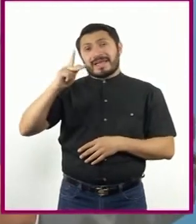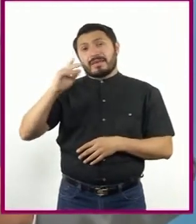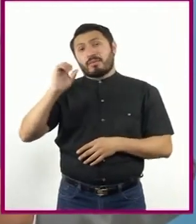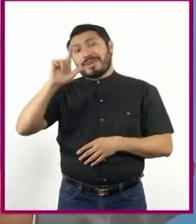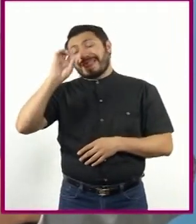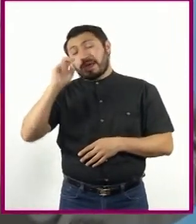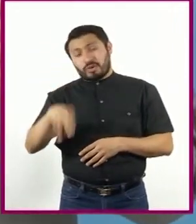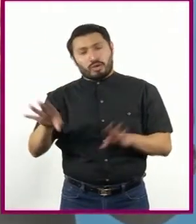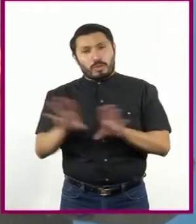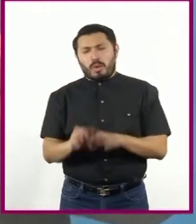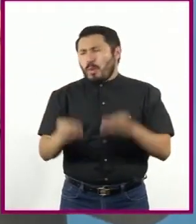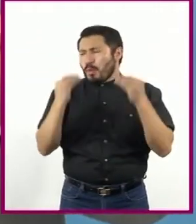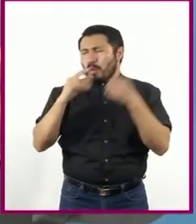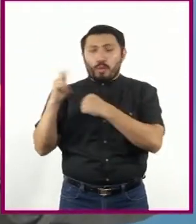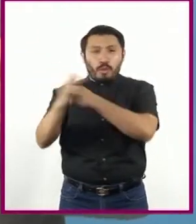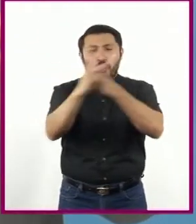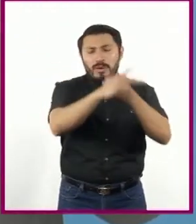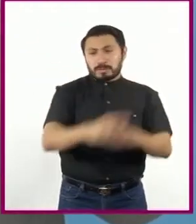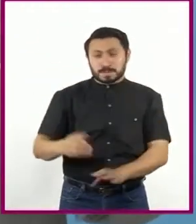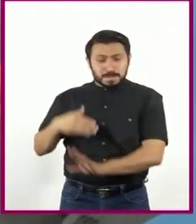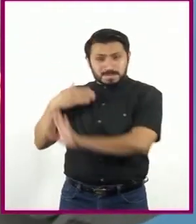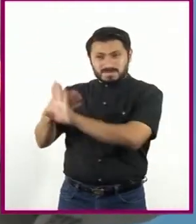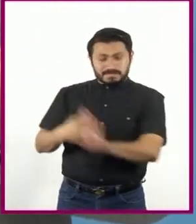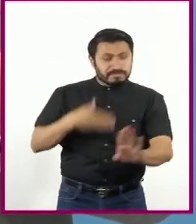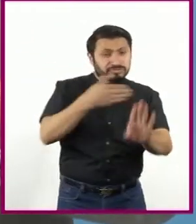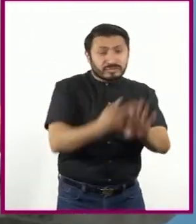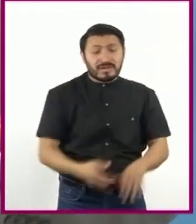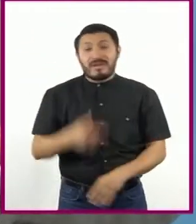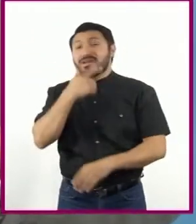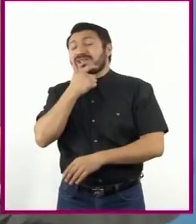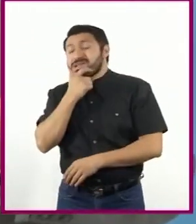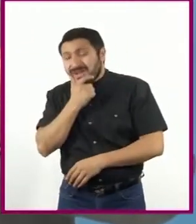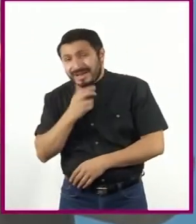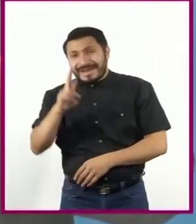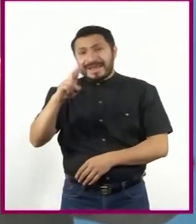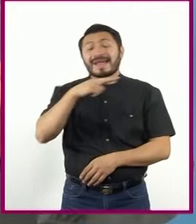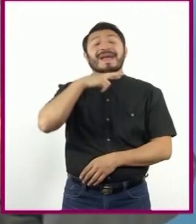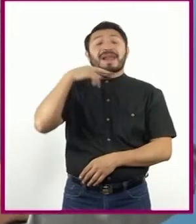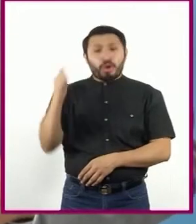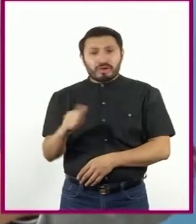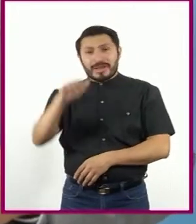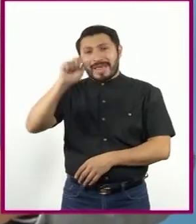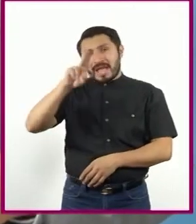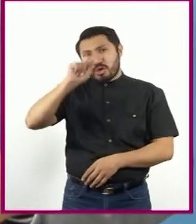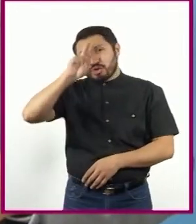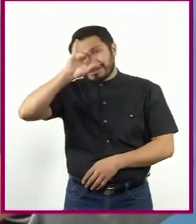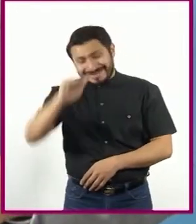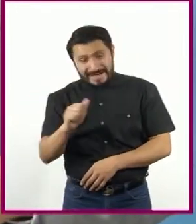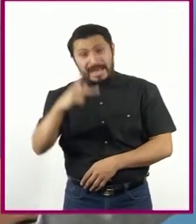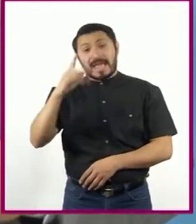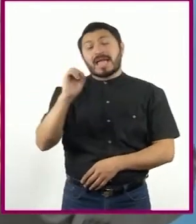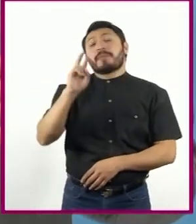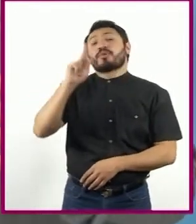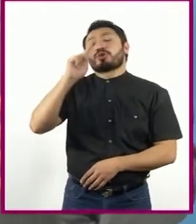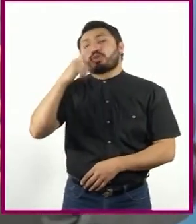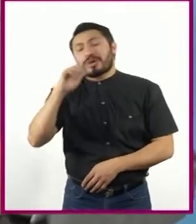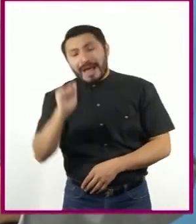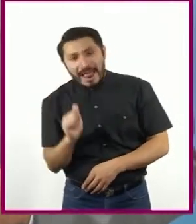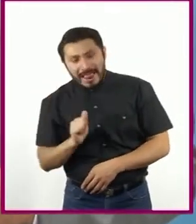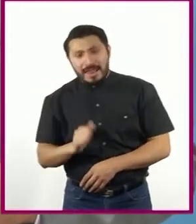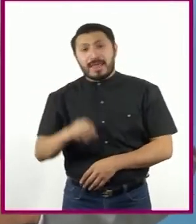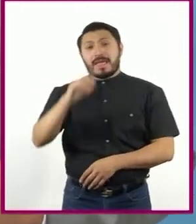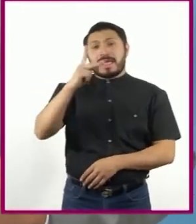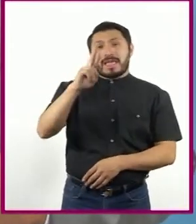muchas naciones: Inglaterra, Rusia, Austria, Portugal, el Imperio Otomano y